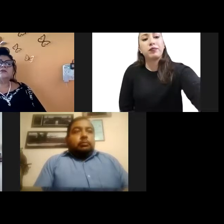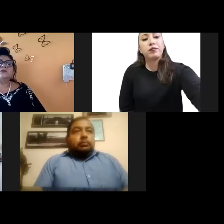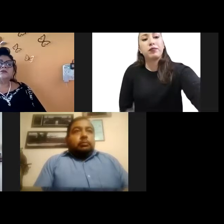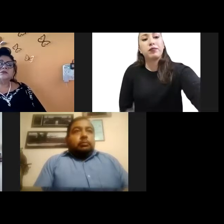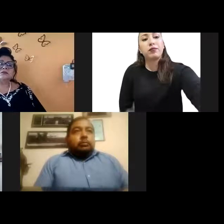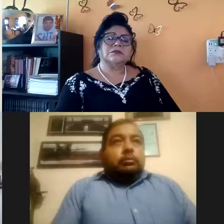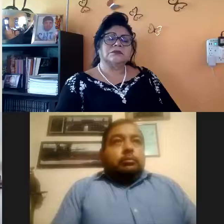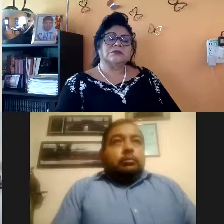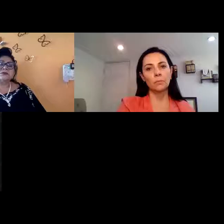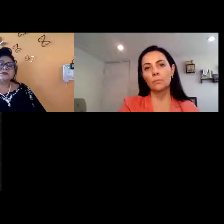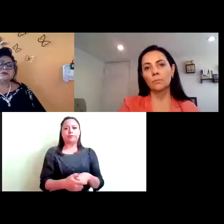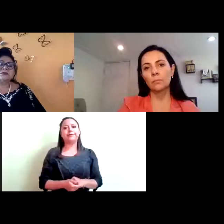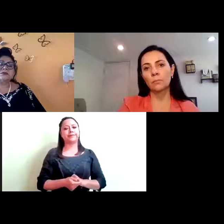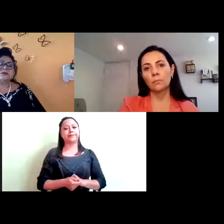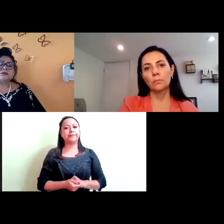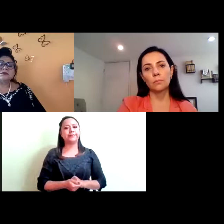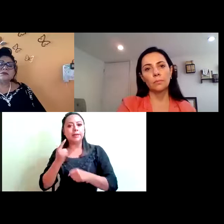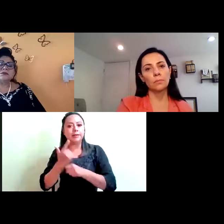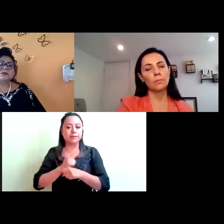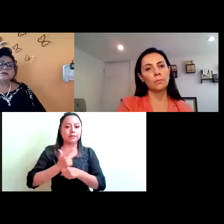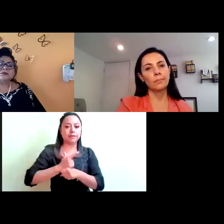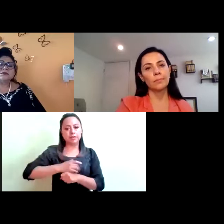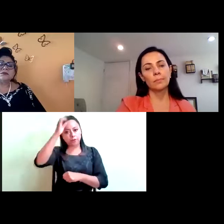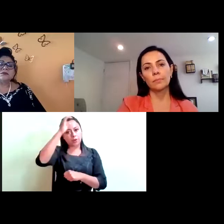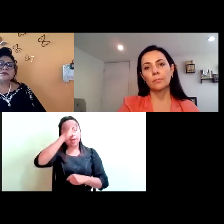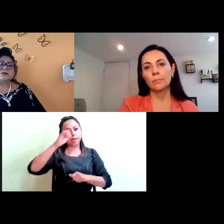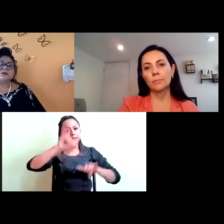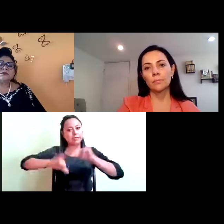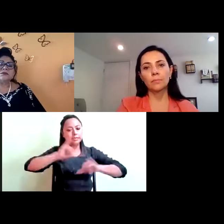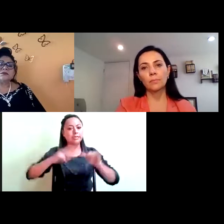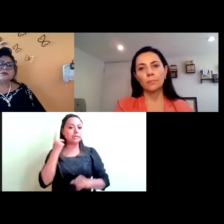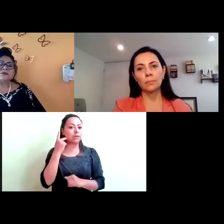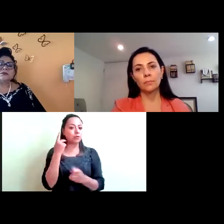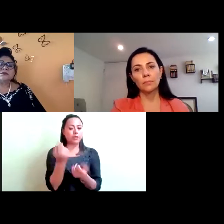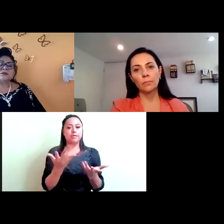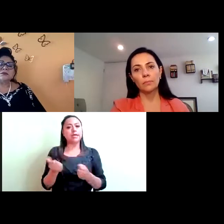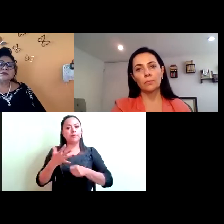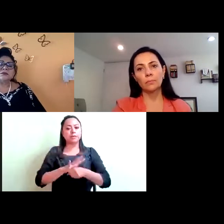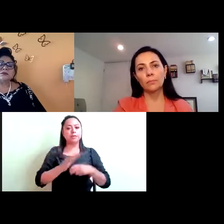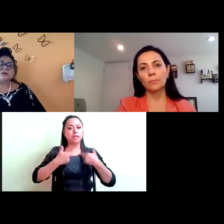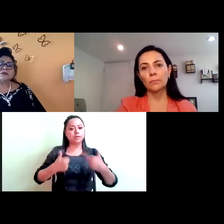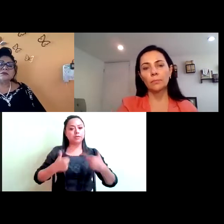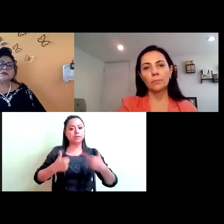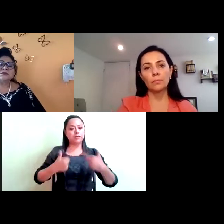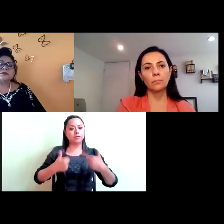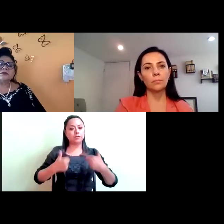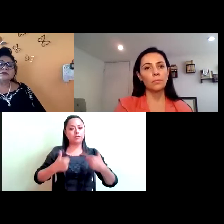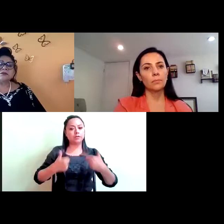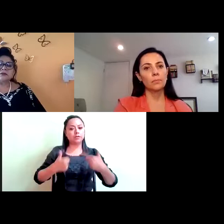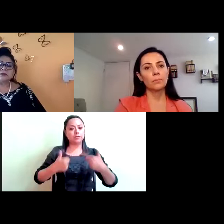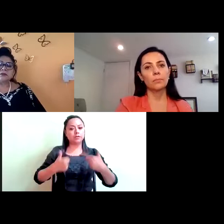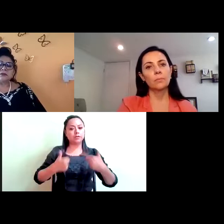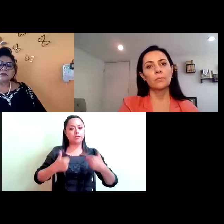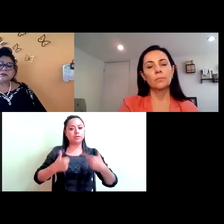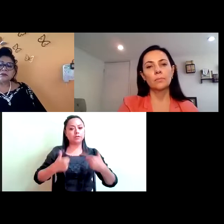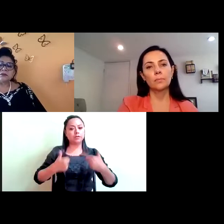Ciencia Política y Administración Urbana, así como de la licenciatura en Derecho, un curso optativo para el